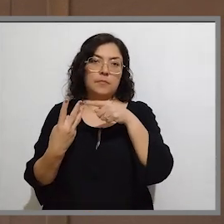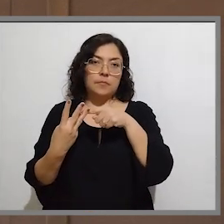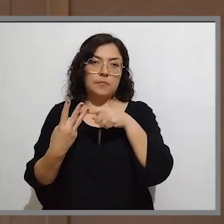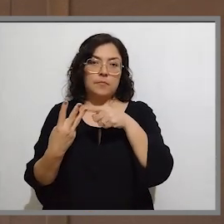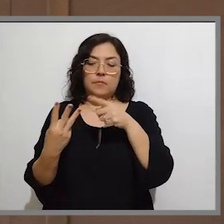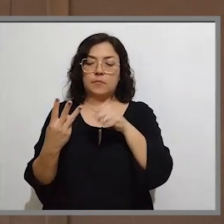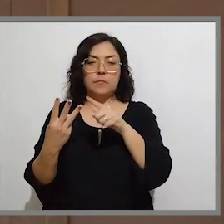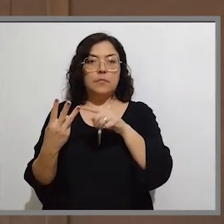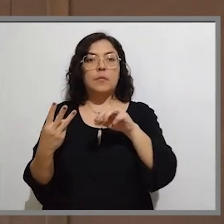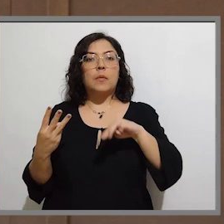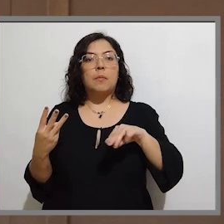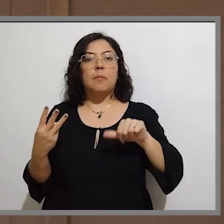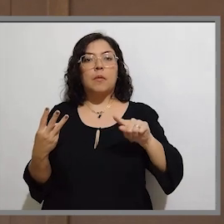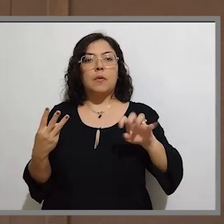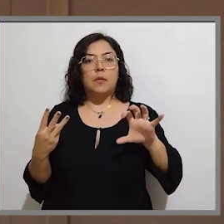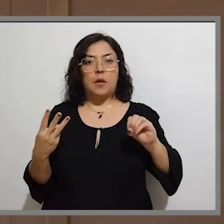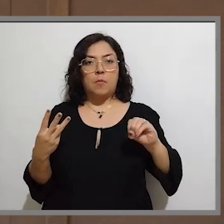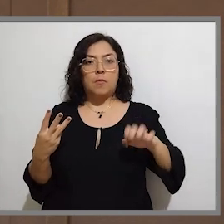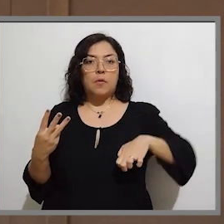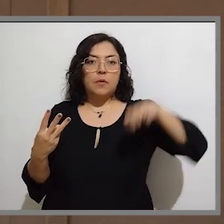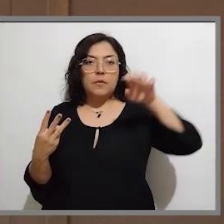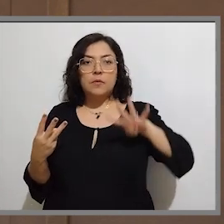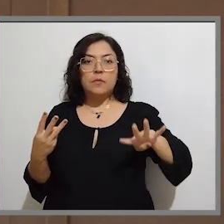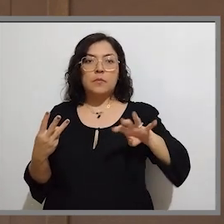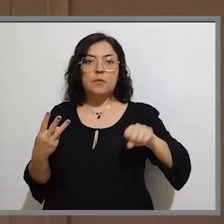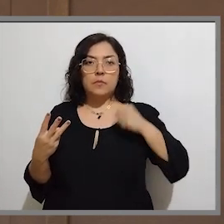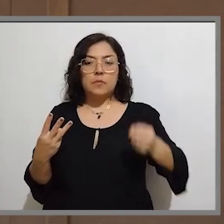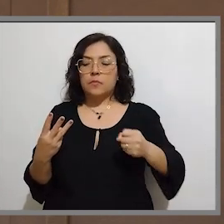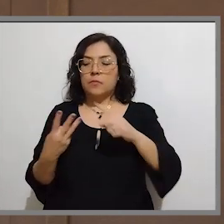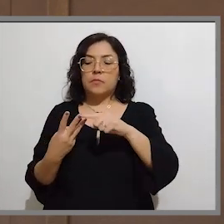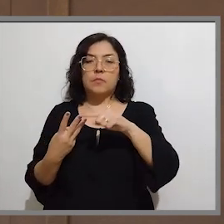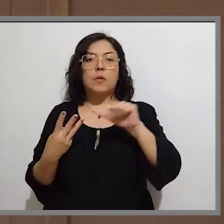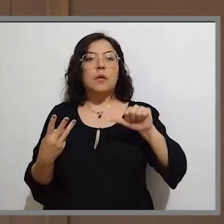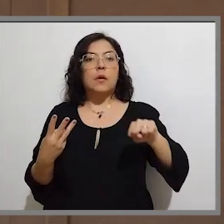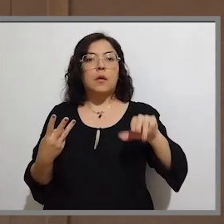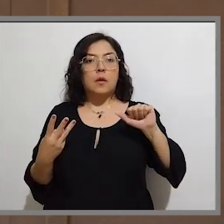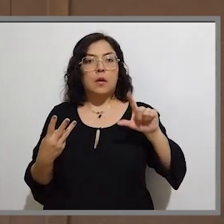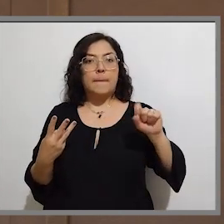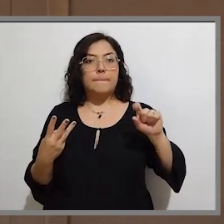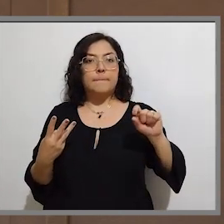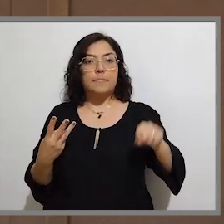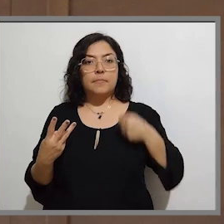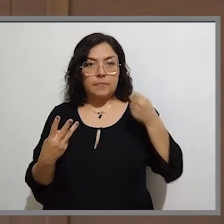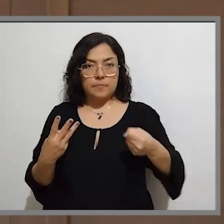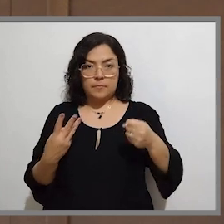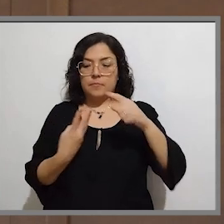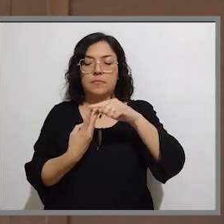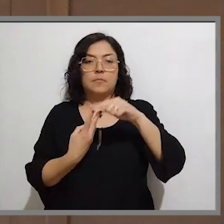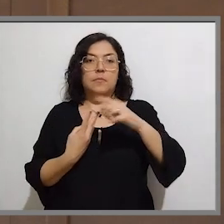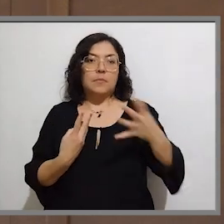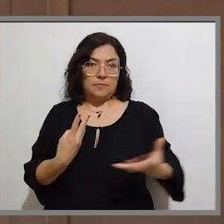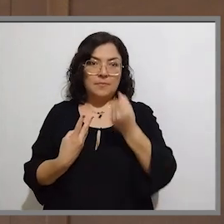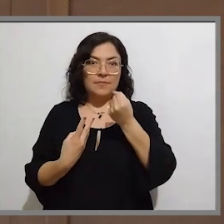lugar. El tercer lugar, Mateo Andrés Juárez Reina, de 19 años, Hanna Elizabeth González Macías, de 20 años, y